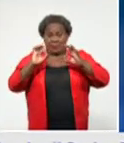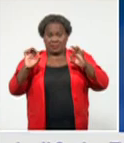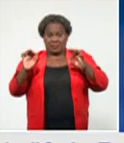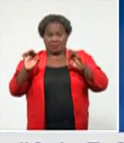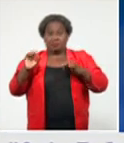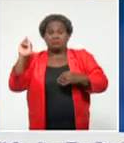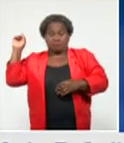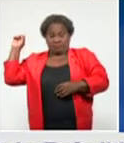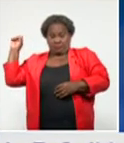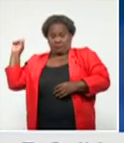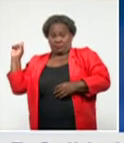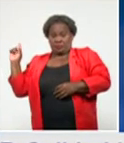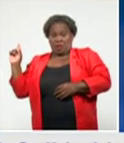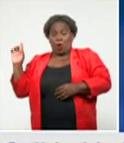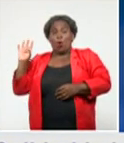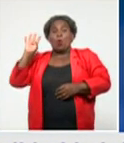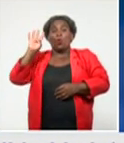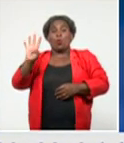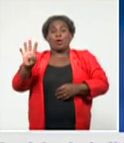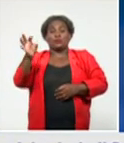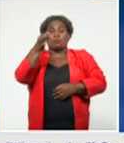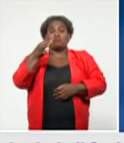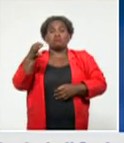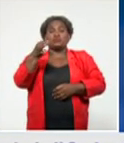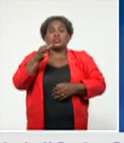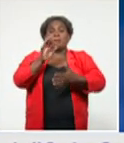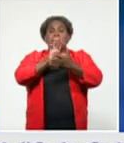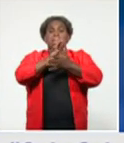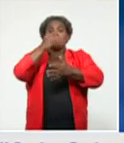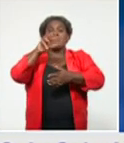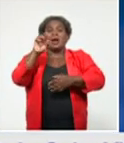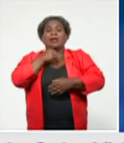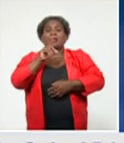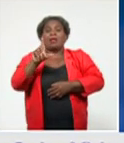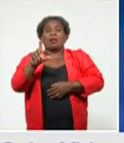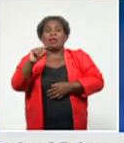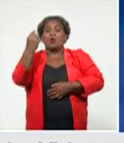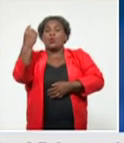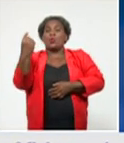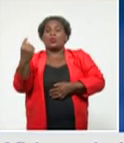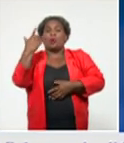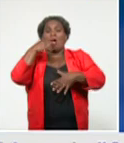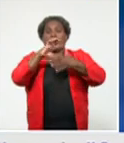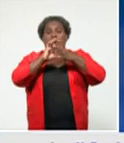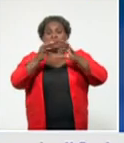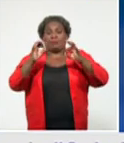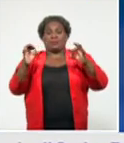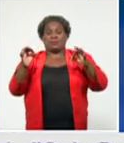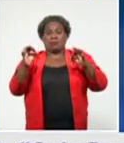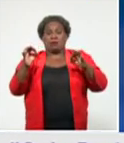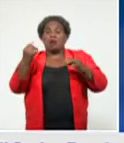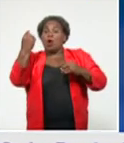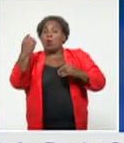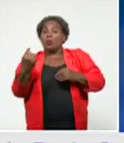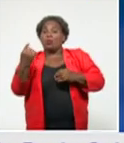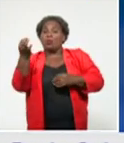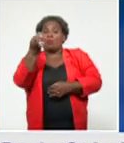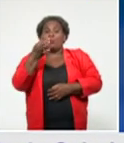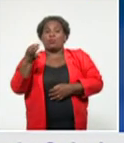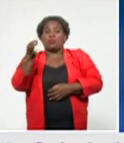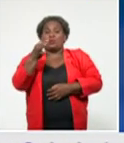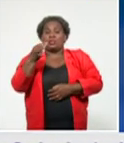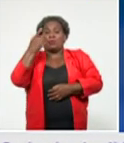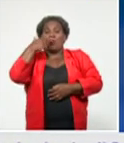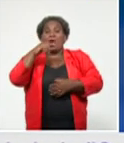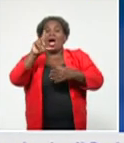4 pertenecen al municipio Mariel, 1 del municipio Artemisa y 1 del municipio de